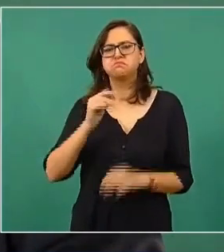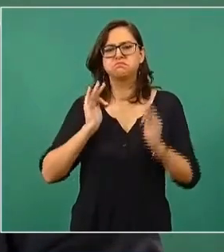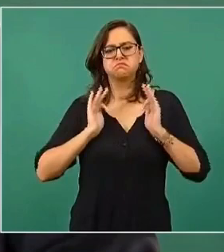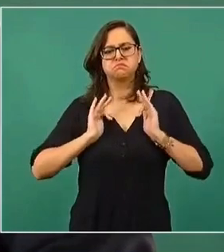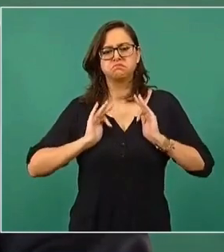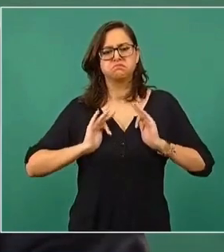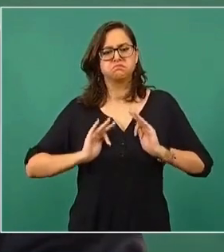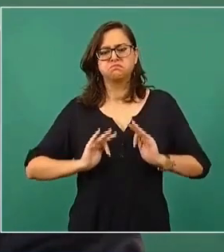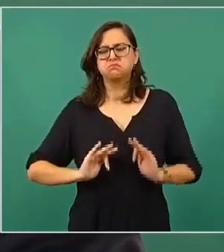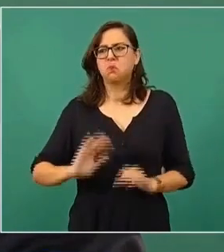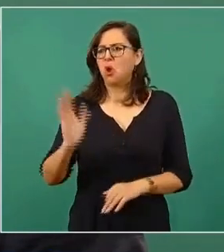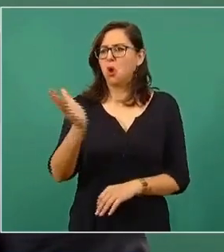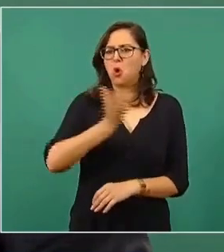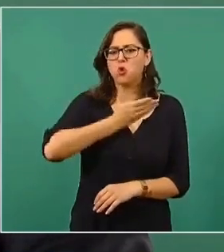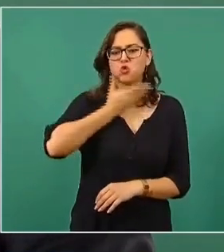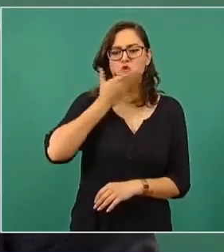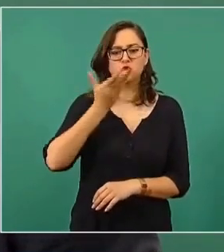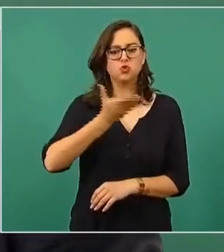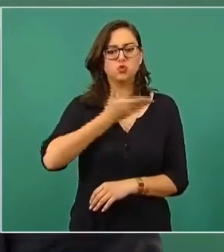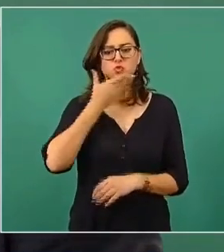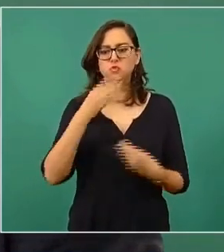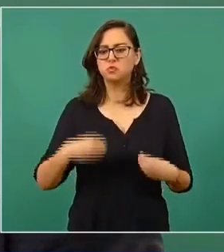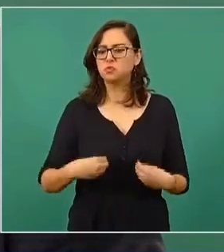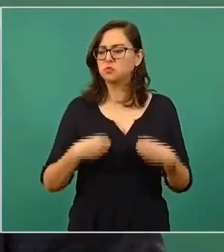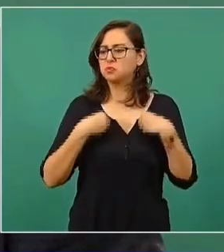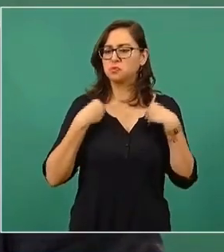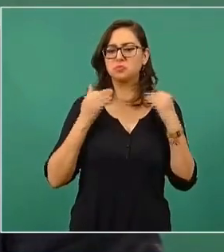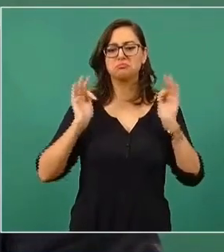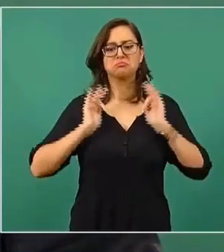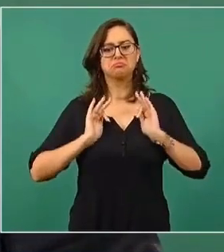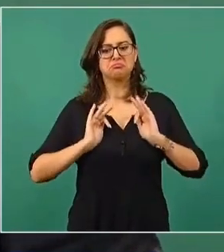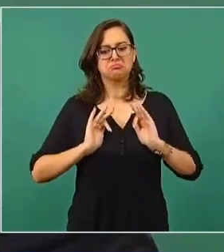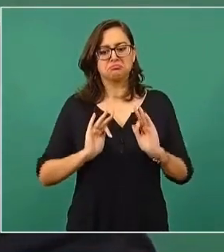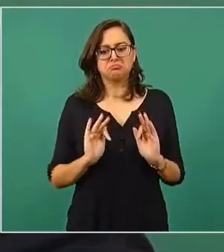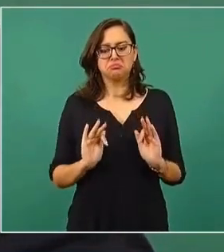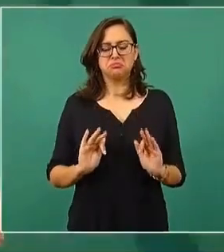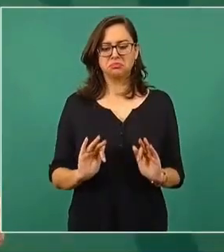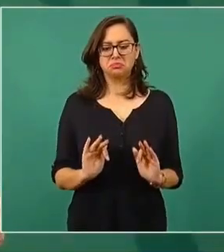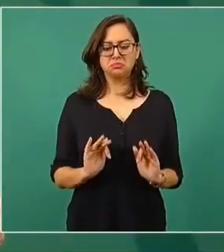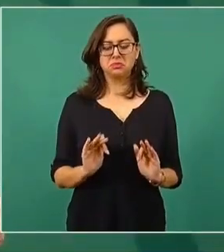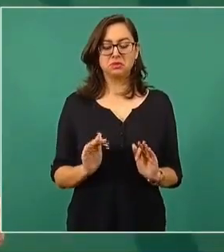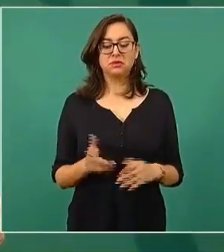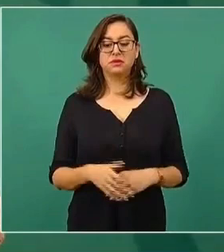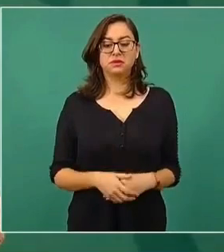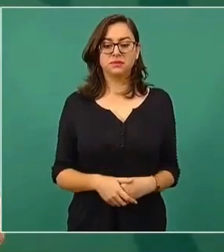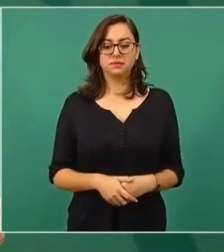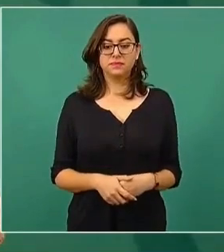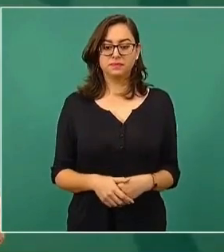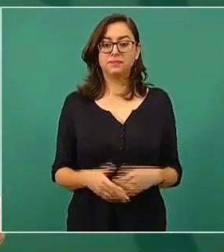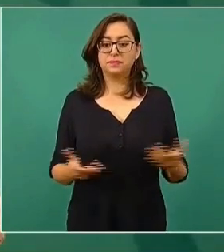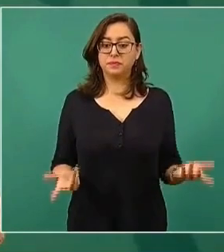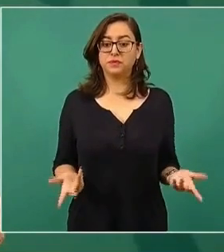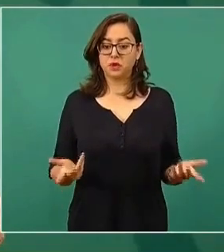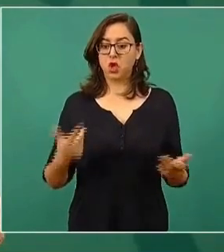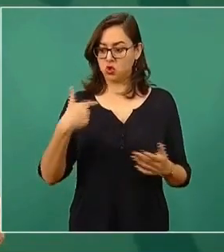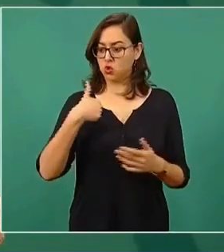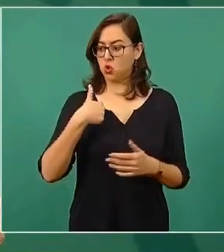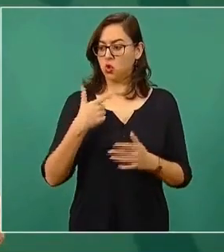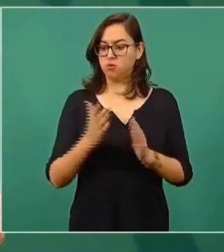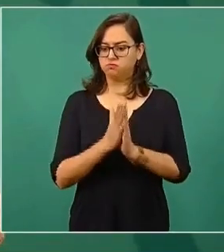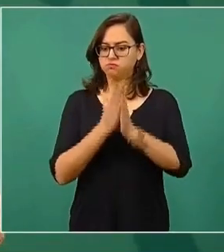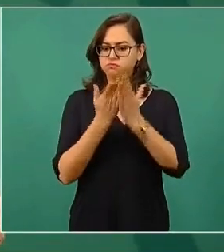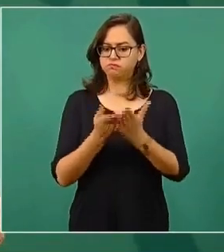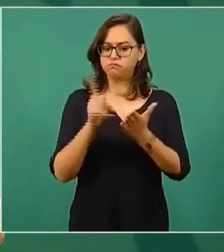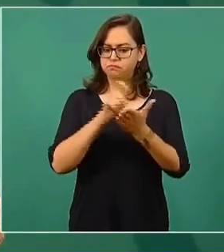en la forma de ser, de vivir. Una vez conté y hasta lo puse en un libro de